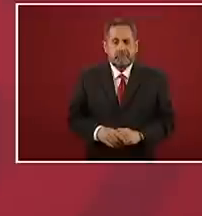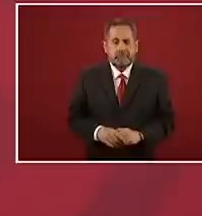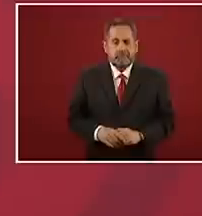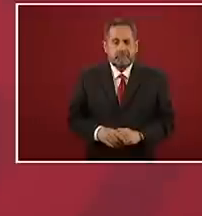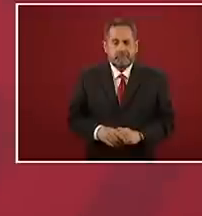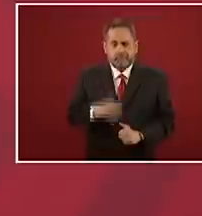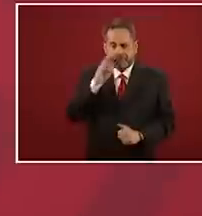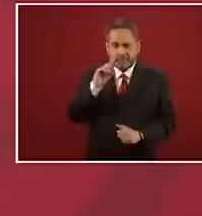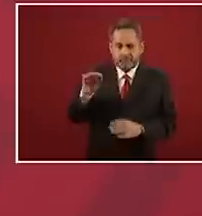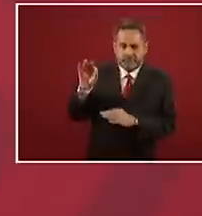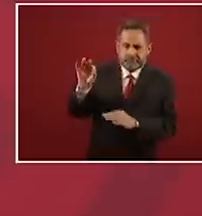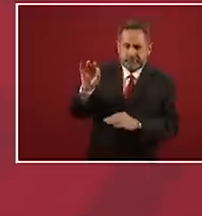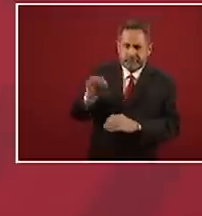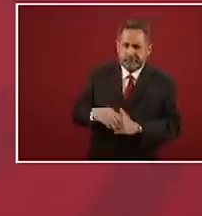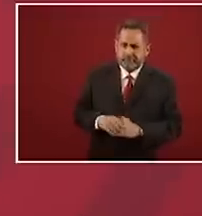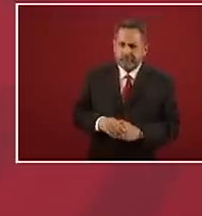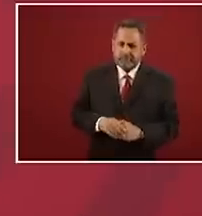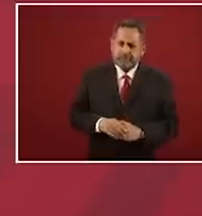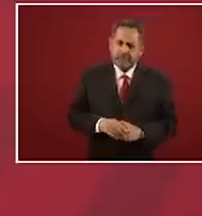Mira, aquí está